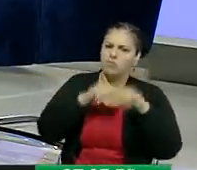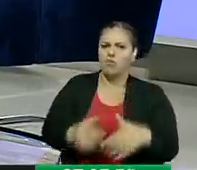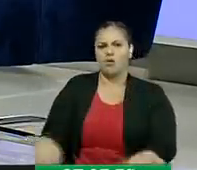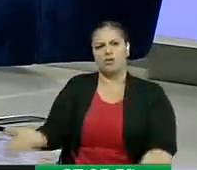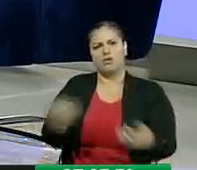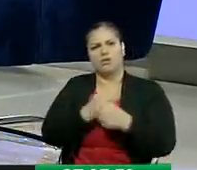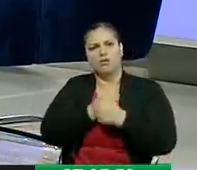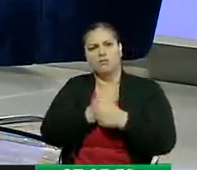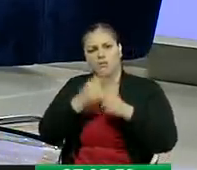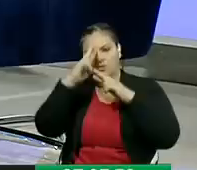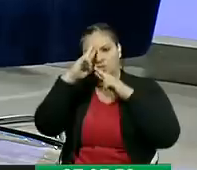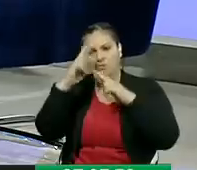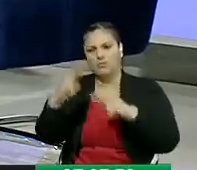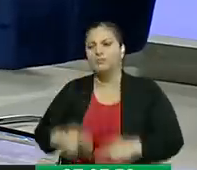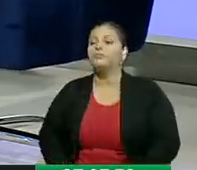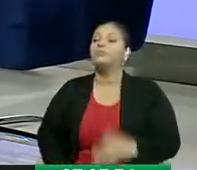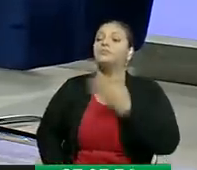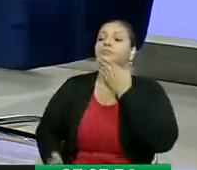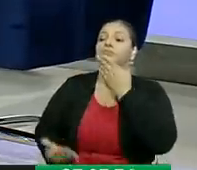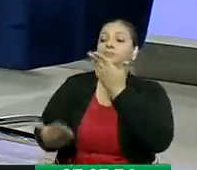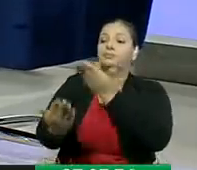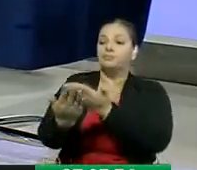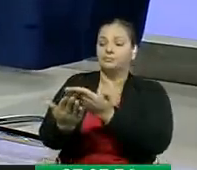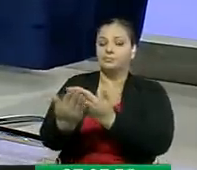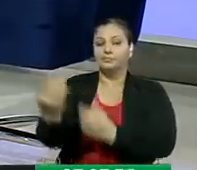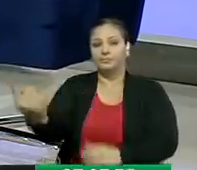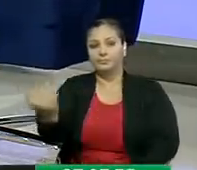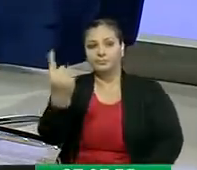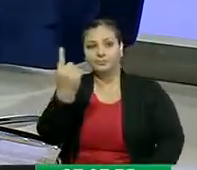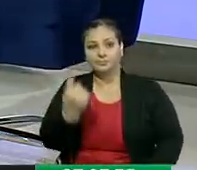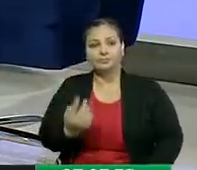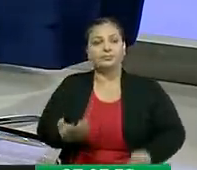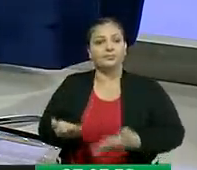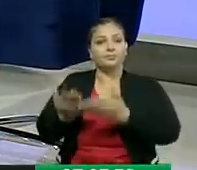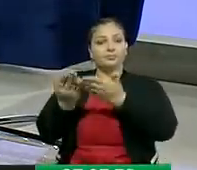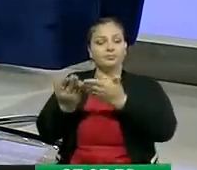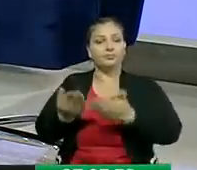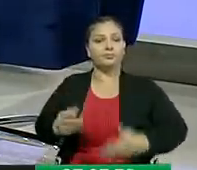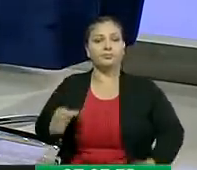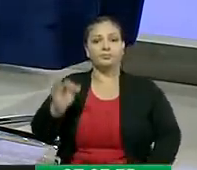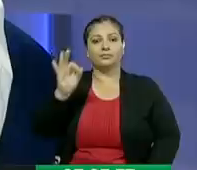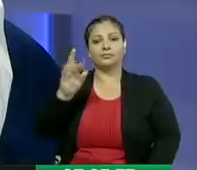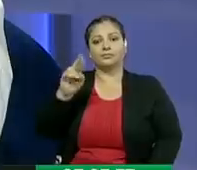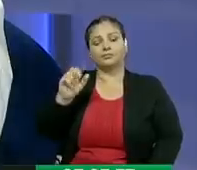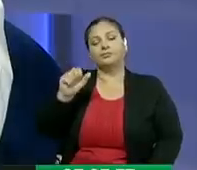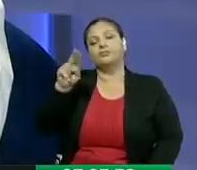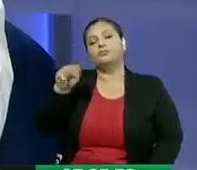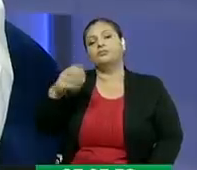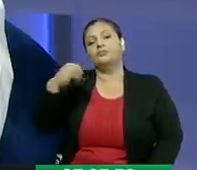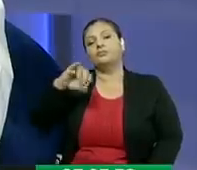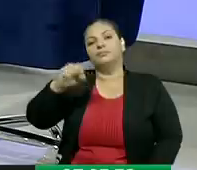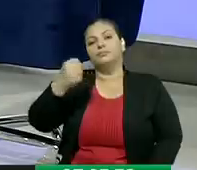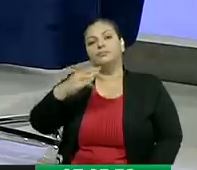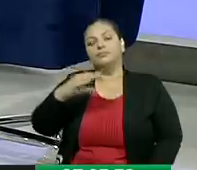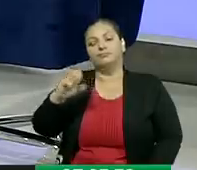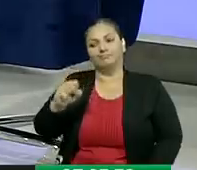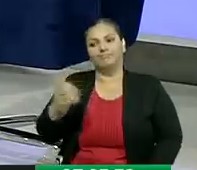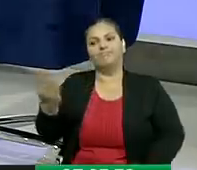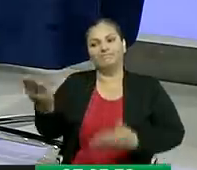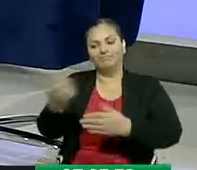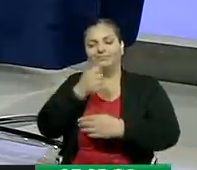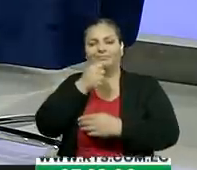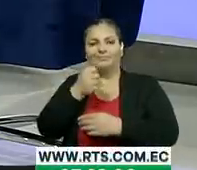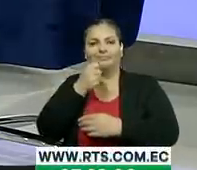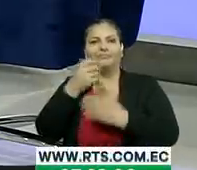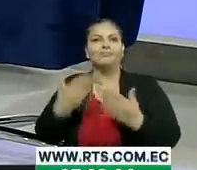Invitan a la reflexión. Muchas gracias, Luis. Amables televidentes, ha sido la intervención del doctor Francisco Huerta. Es momento de irnos a una